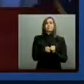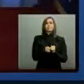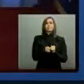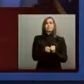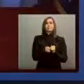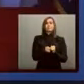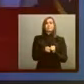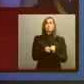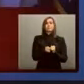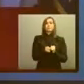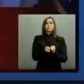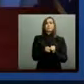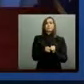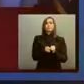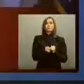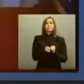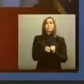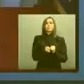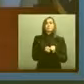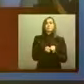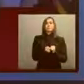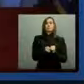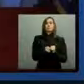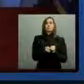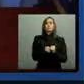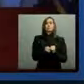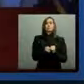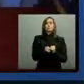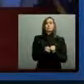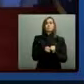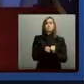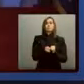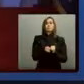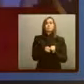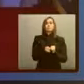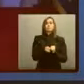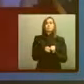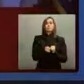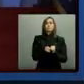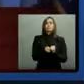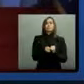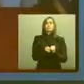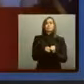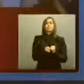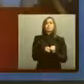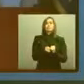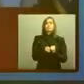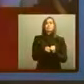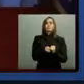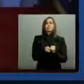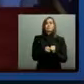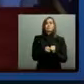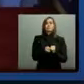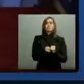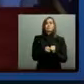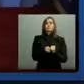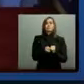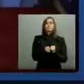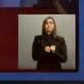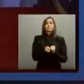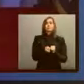danilo medina entonces ahora les resta a danilo la línea sus secuaces